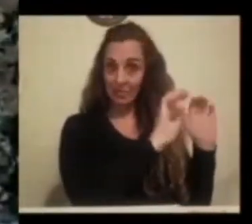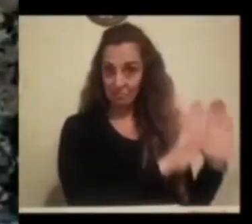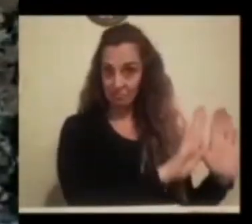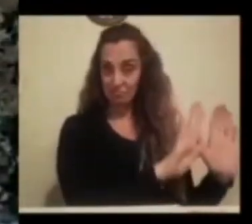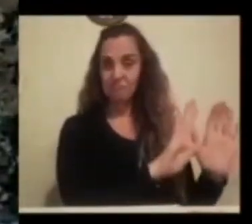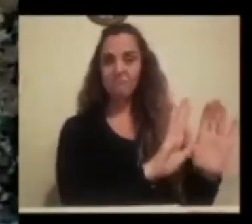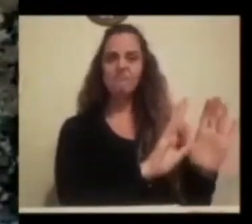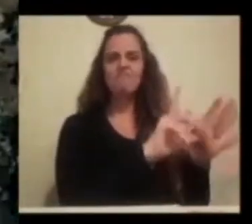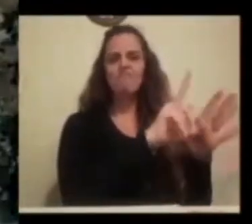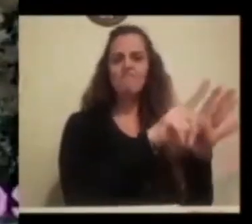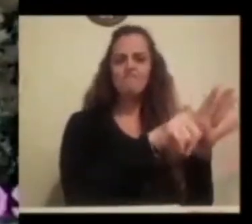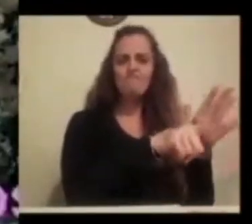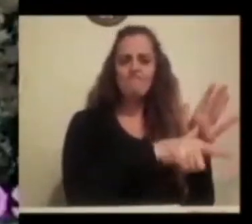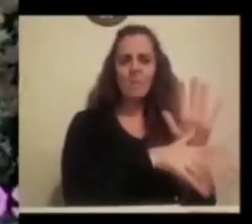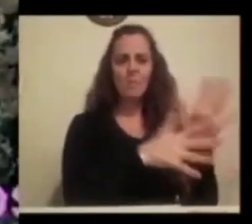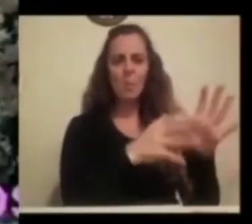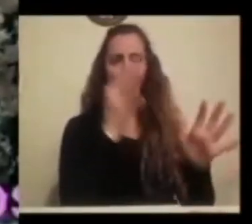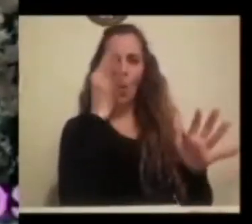heladera